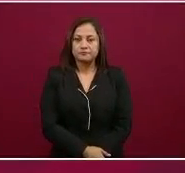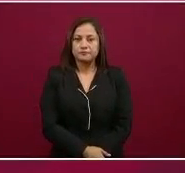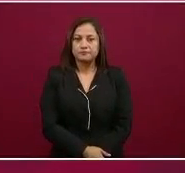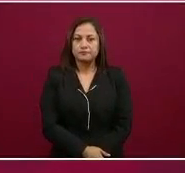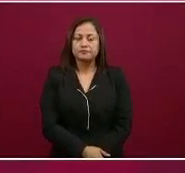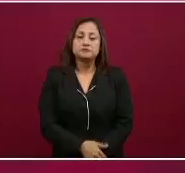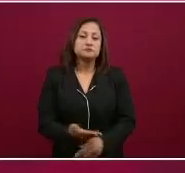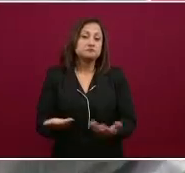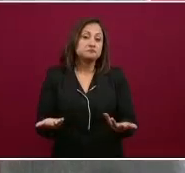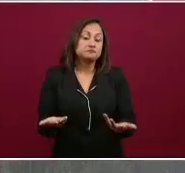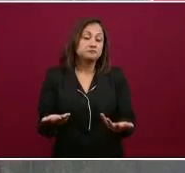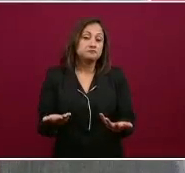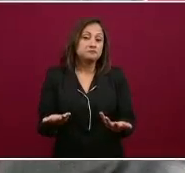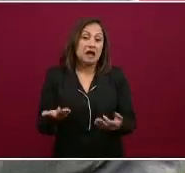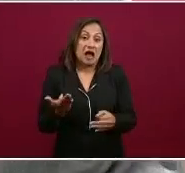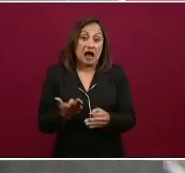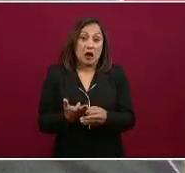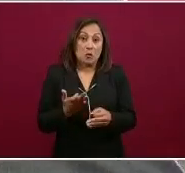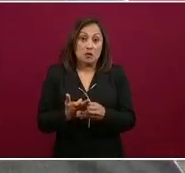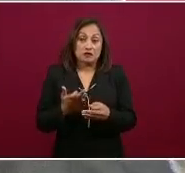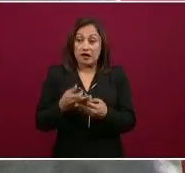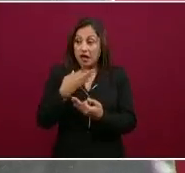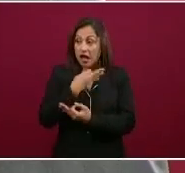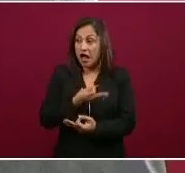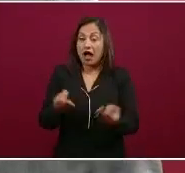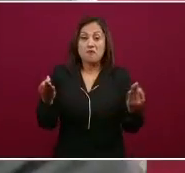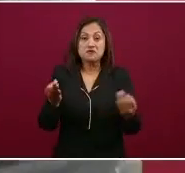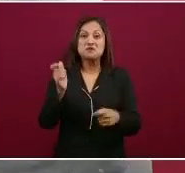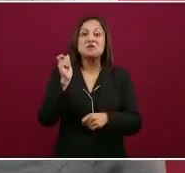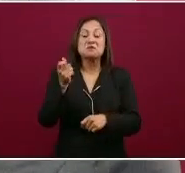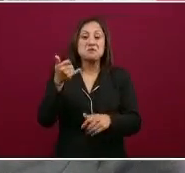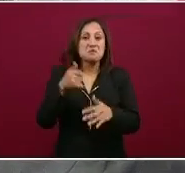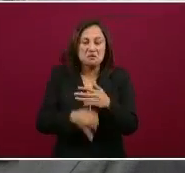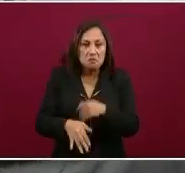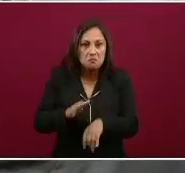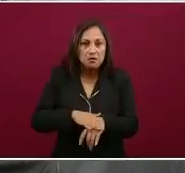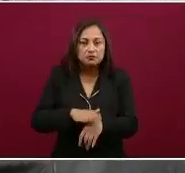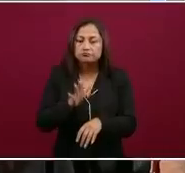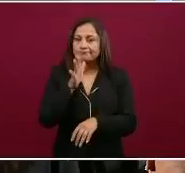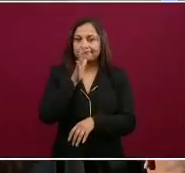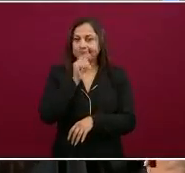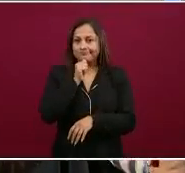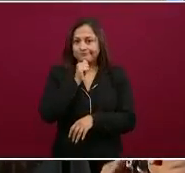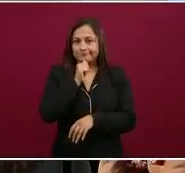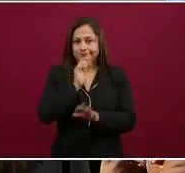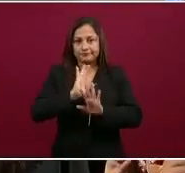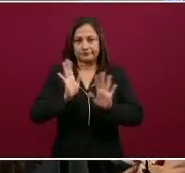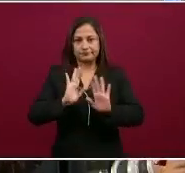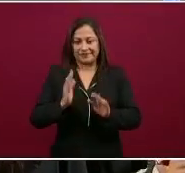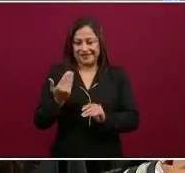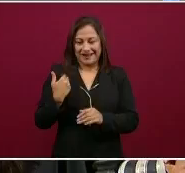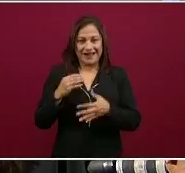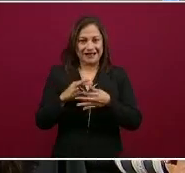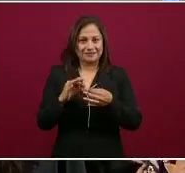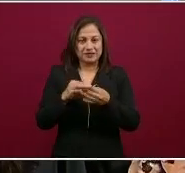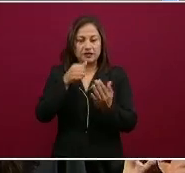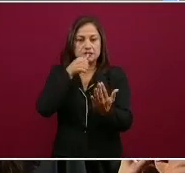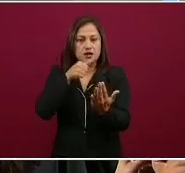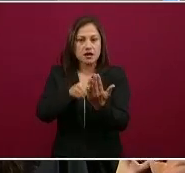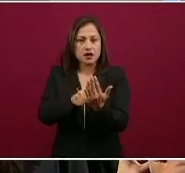no podemos decir más que lo expresado en la